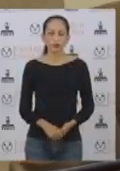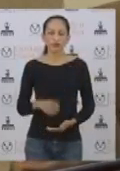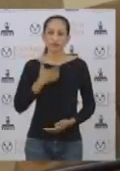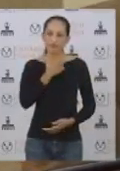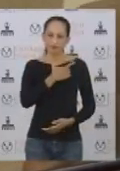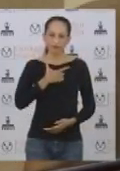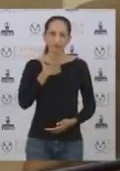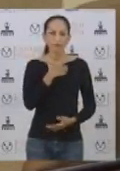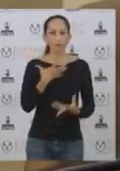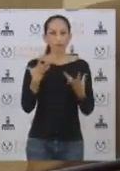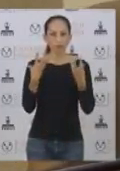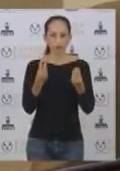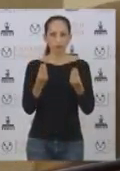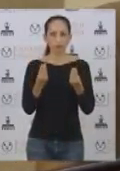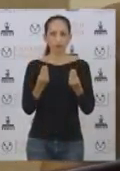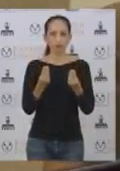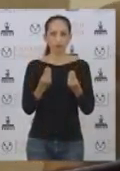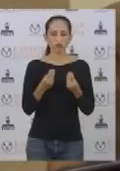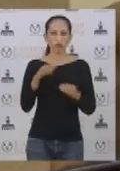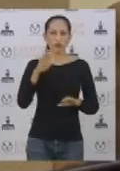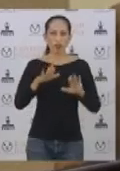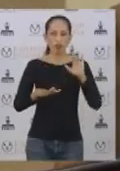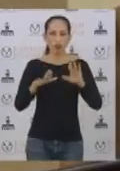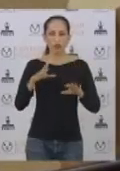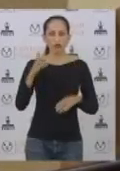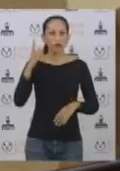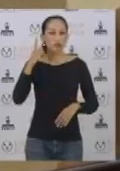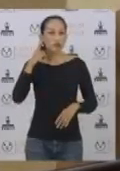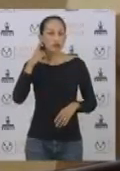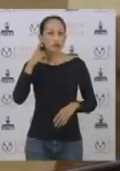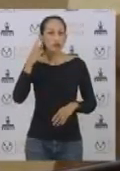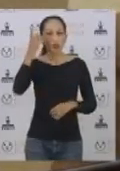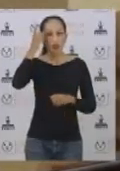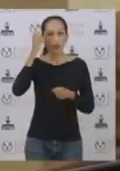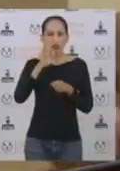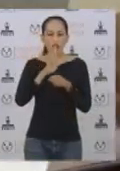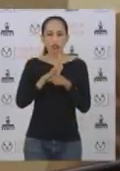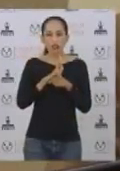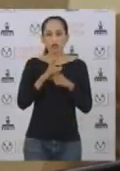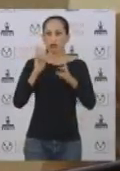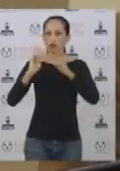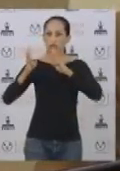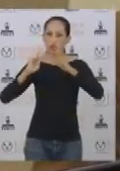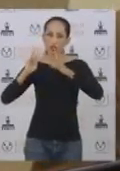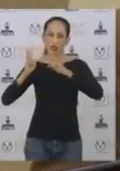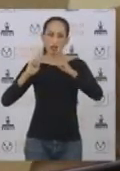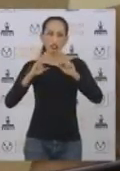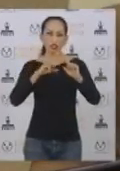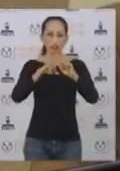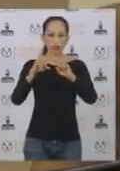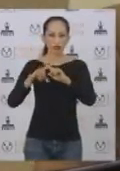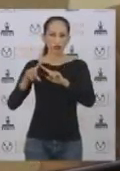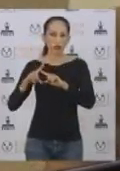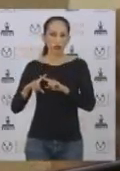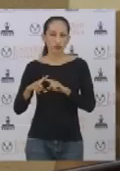Me da mucho gusto escuchar a los directores platicando actualmente en los distintos centros